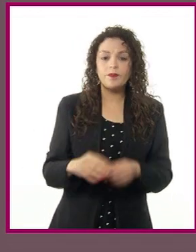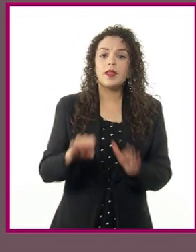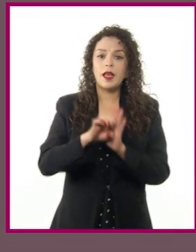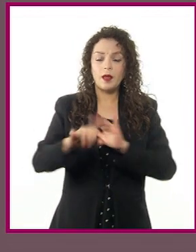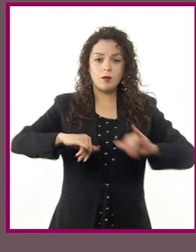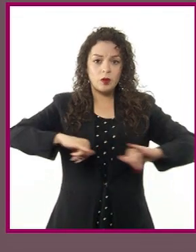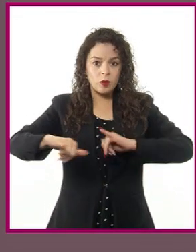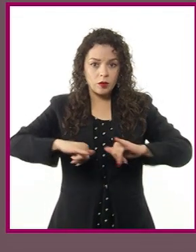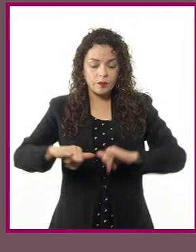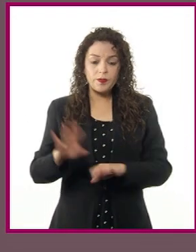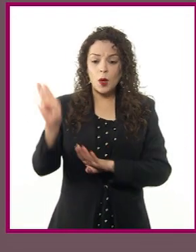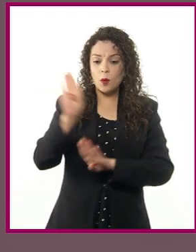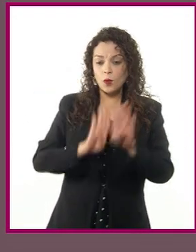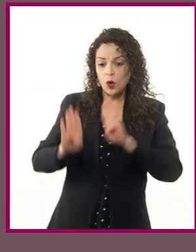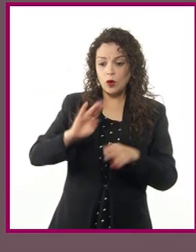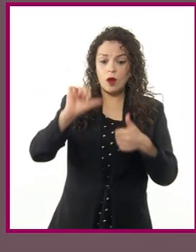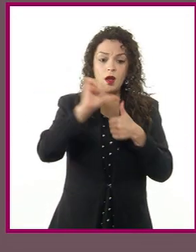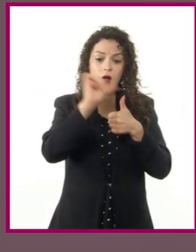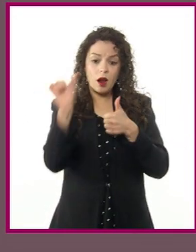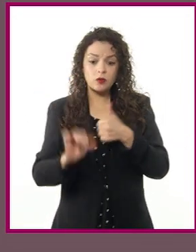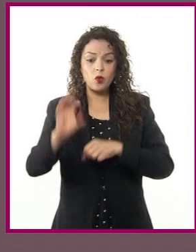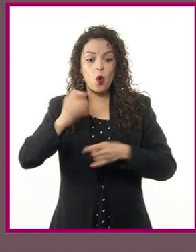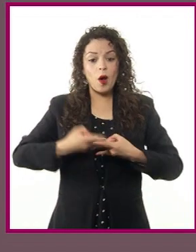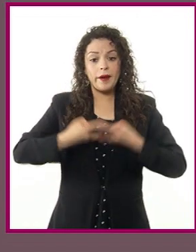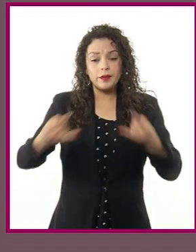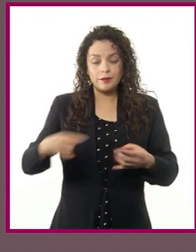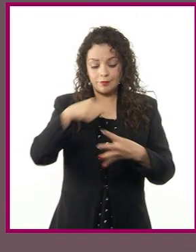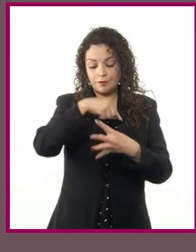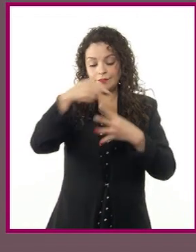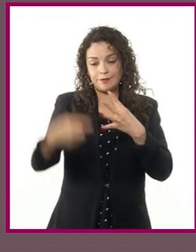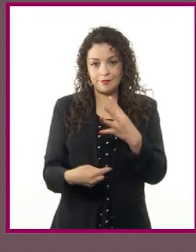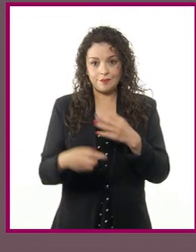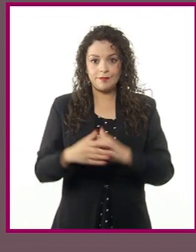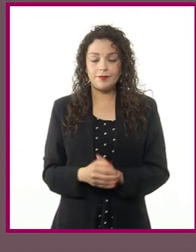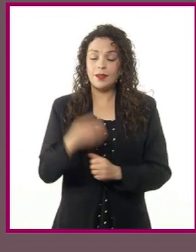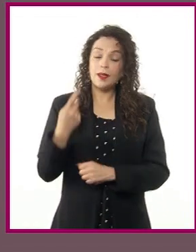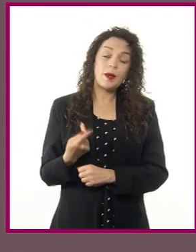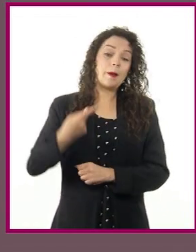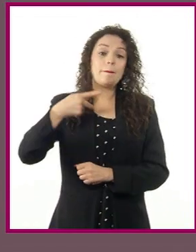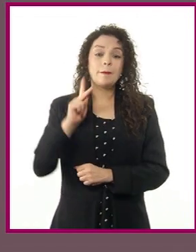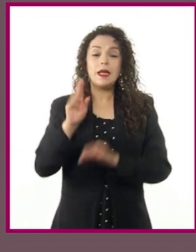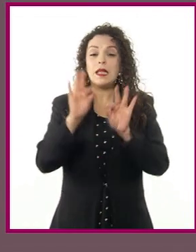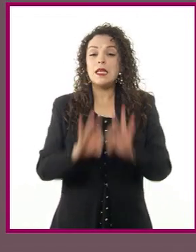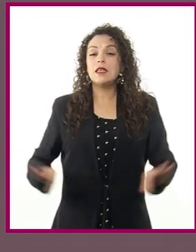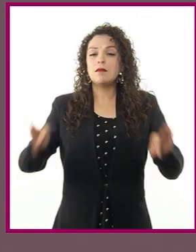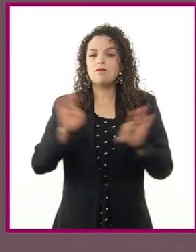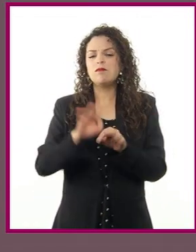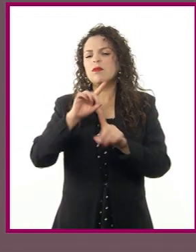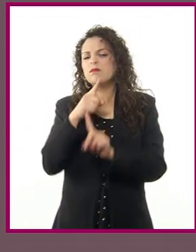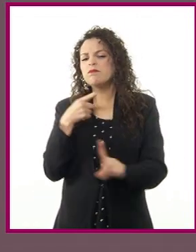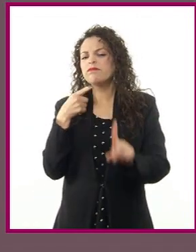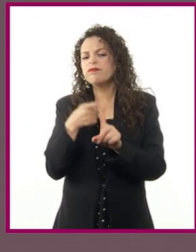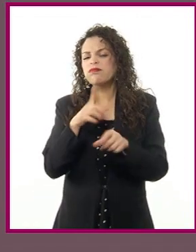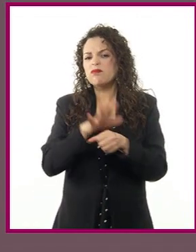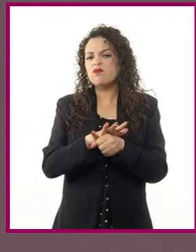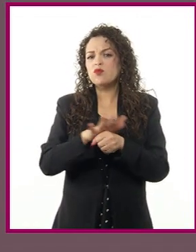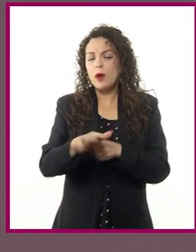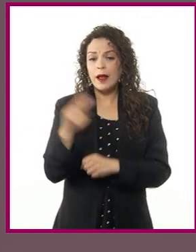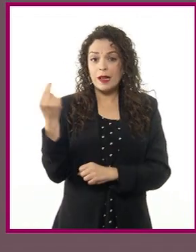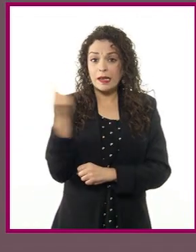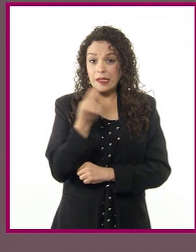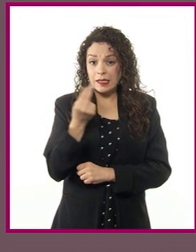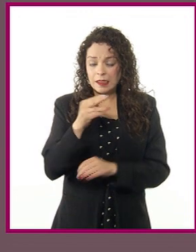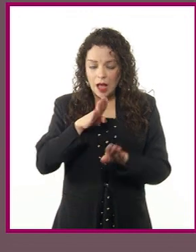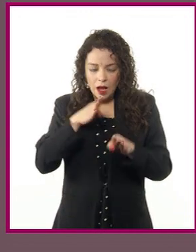biológico, artístico o histórico, como es el caso. Sin embargo, lo importante radica en integrar esos